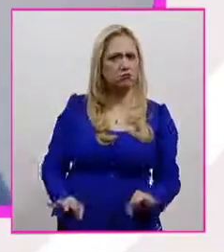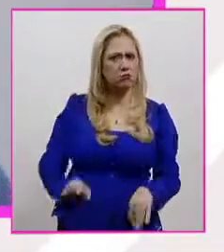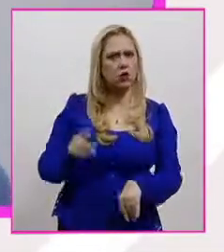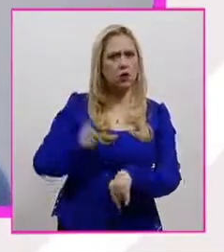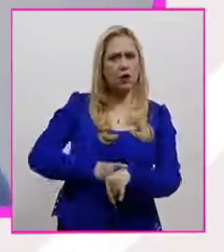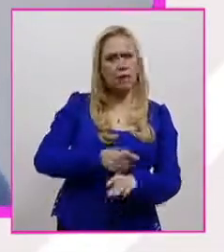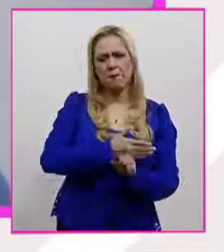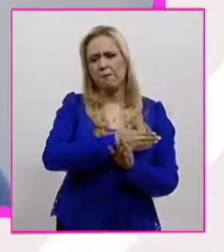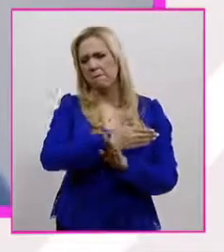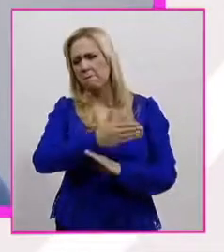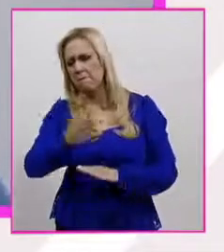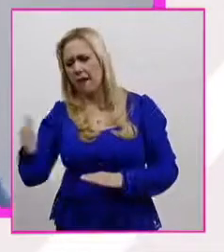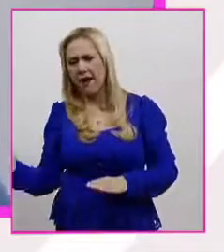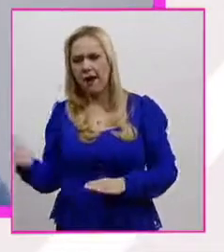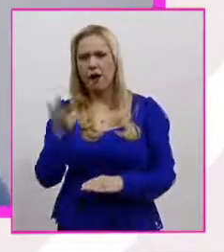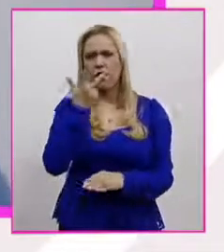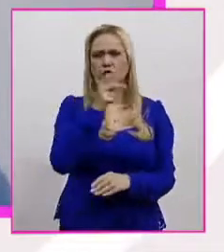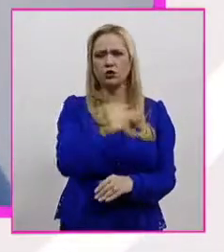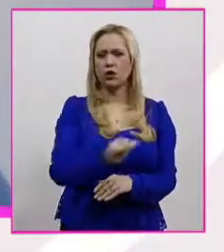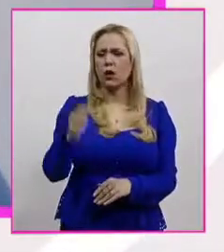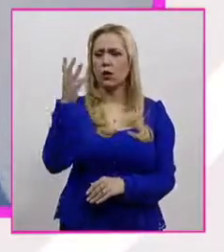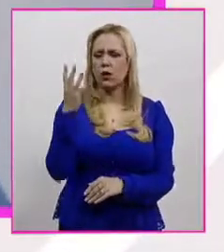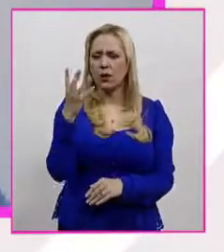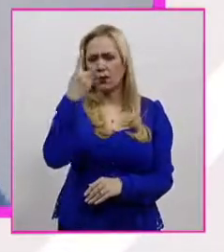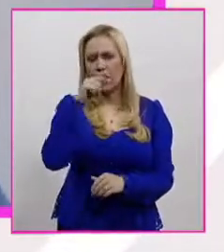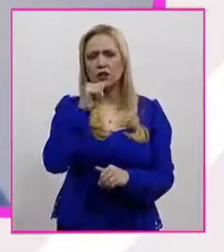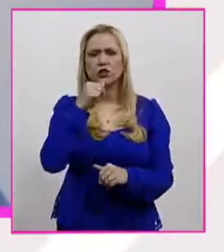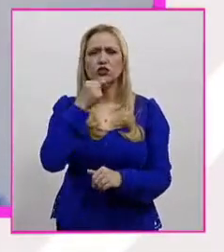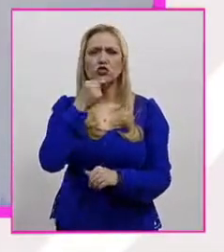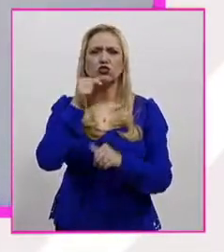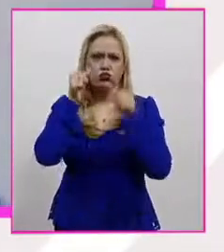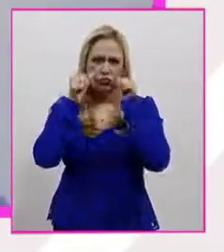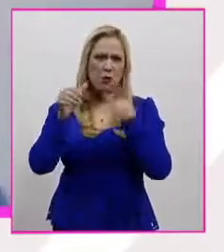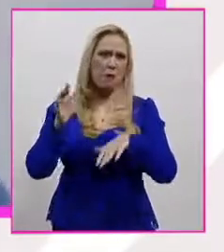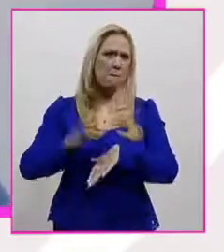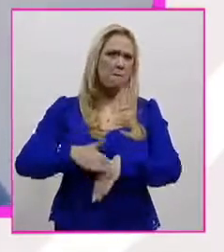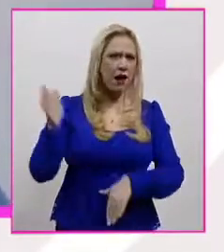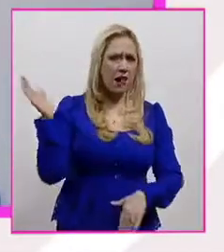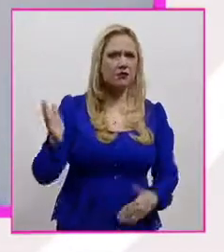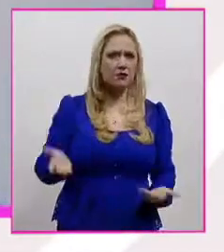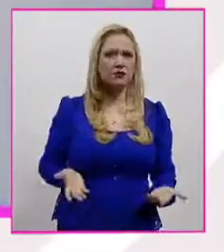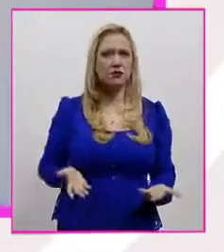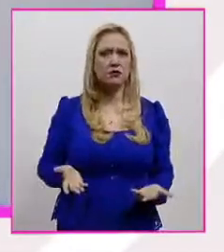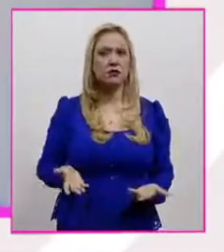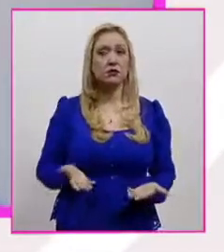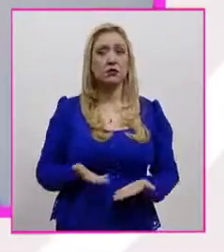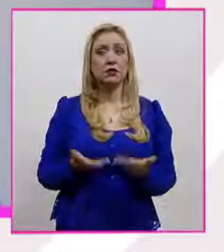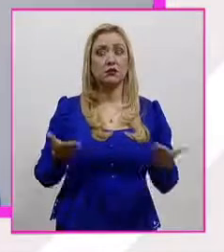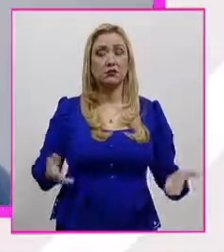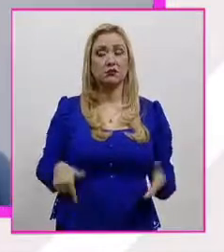brindar jornada ampliada y de brindar alimentos a los niños. Pasa algo cuando analizamos todos estos